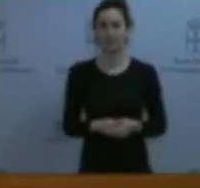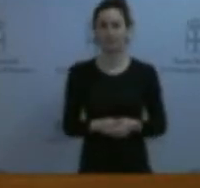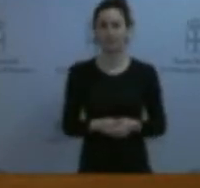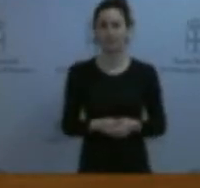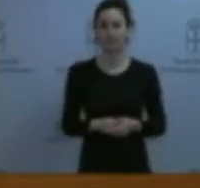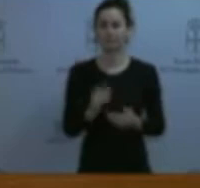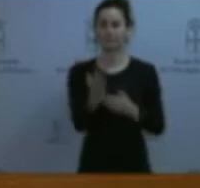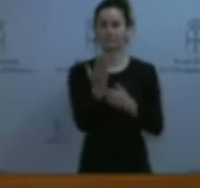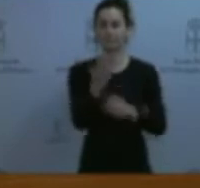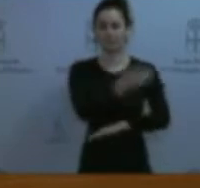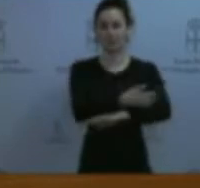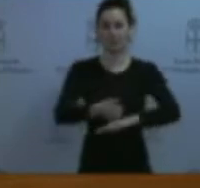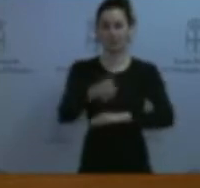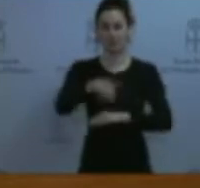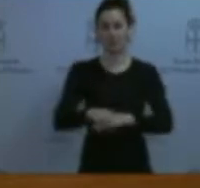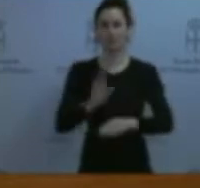presenta hoy Ciudadanos.